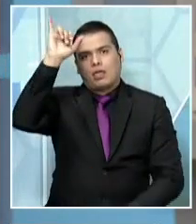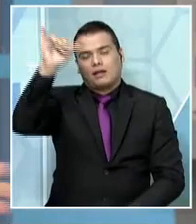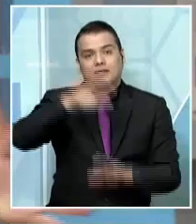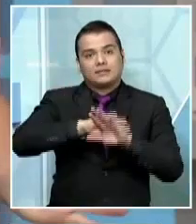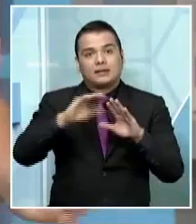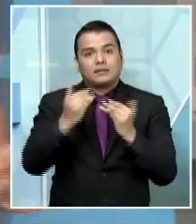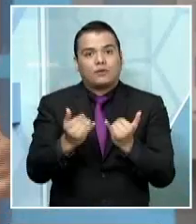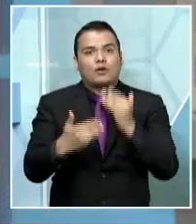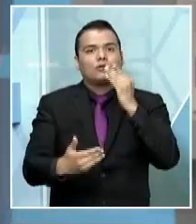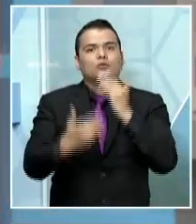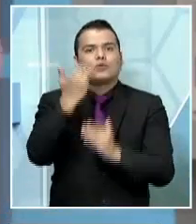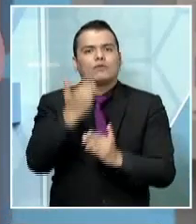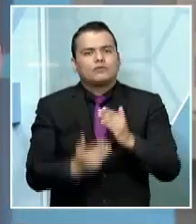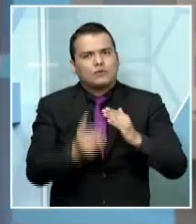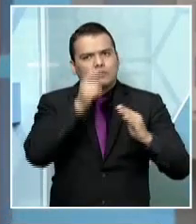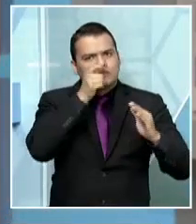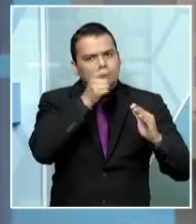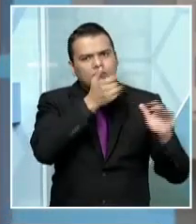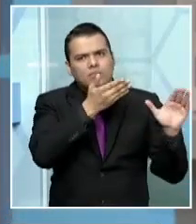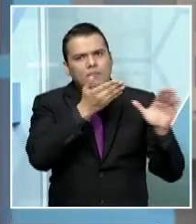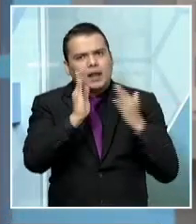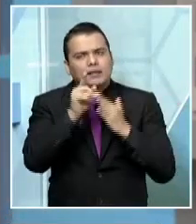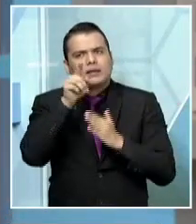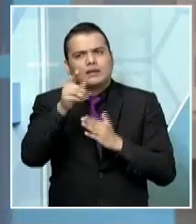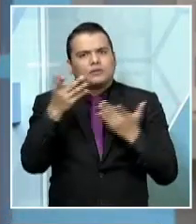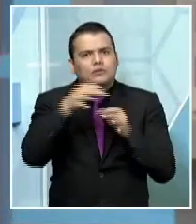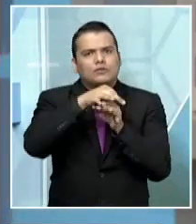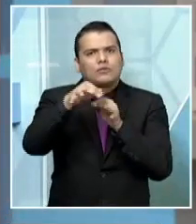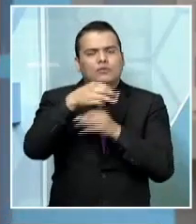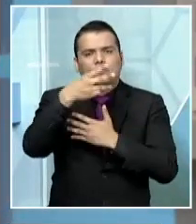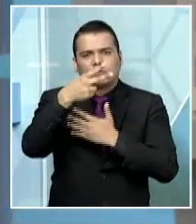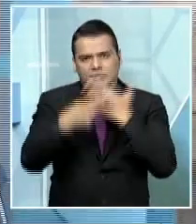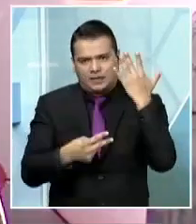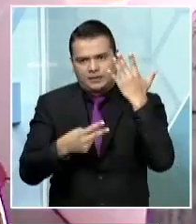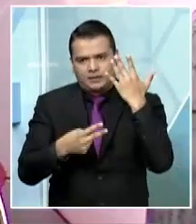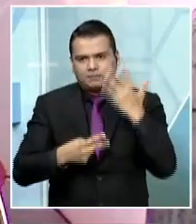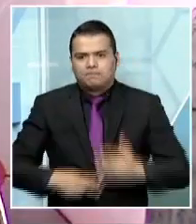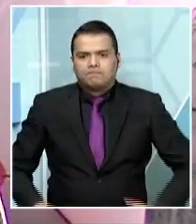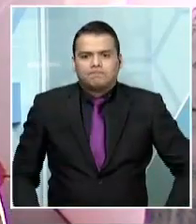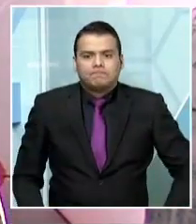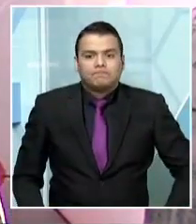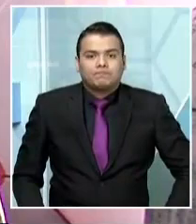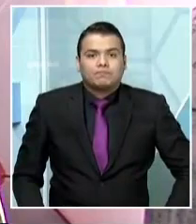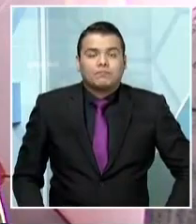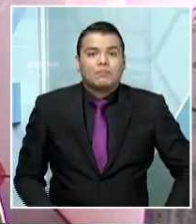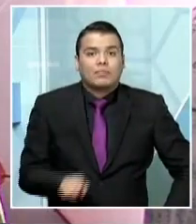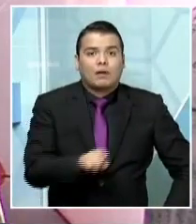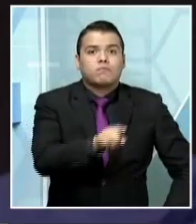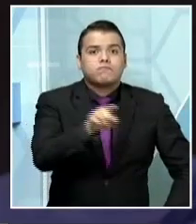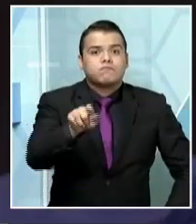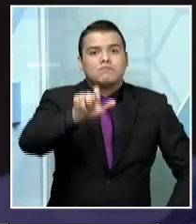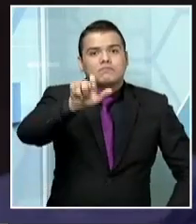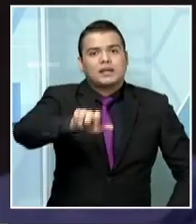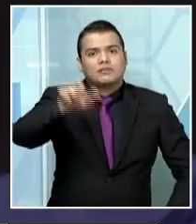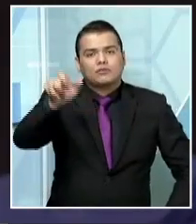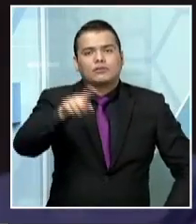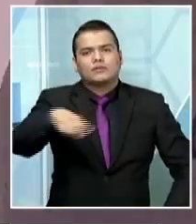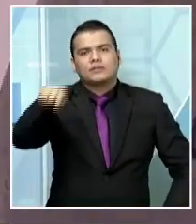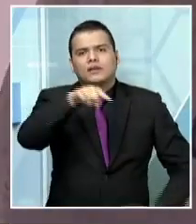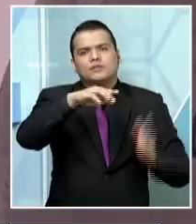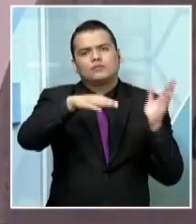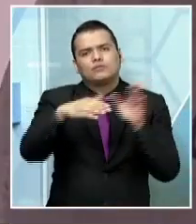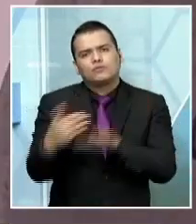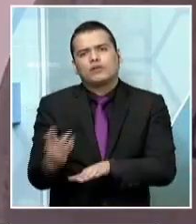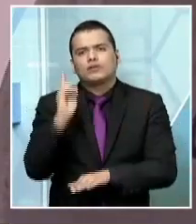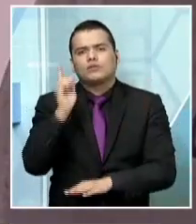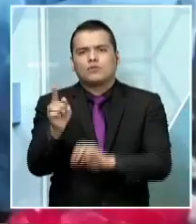vigilancia especial ante el aumento de casos en 7 municipios del departamento. Las muertes por COVID-19 y la velocidad de transmisión